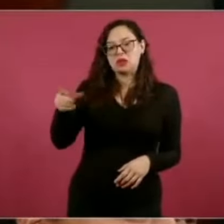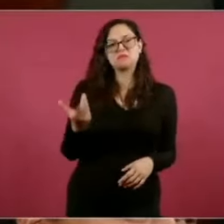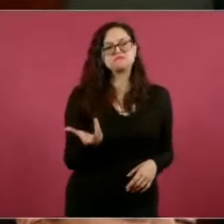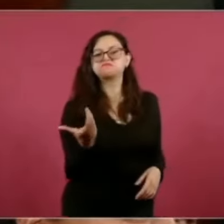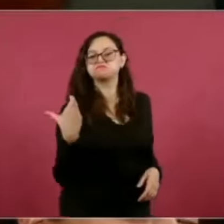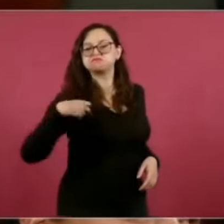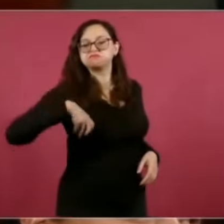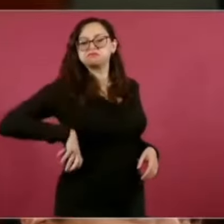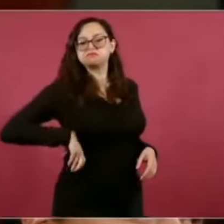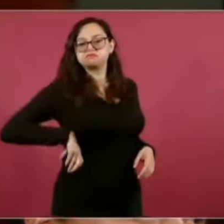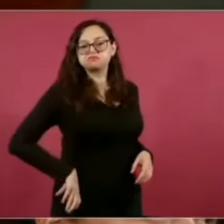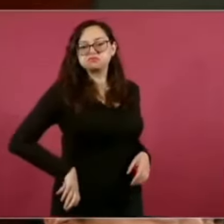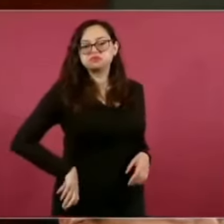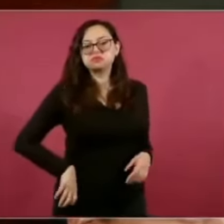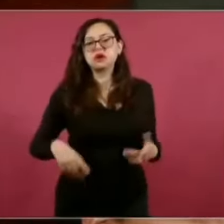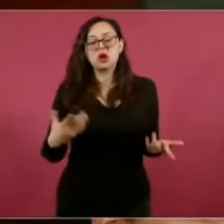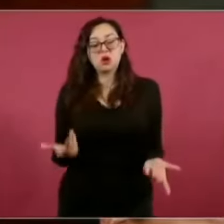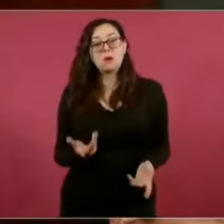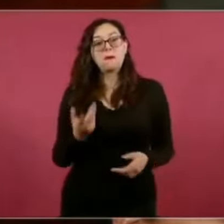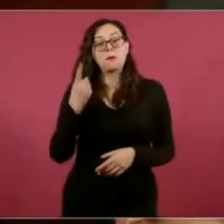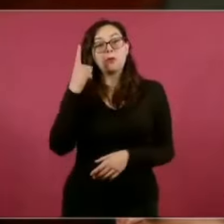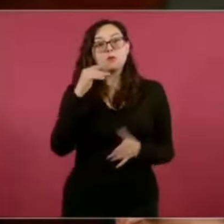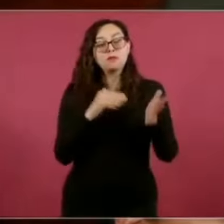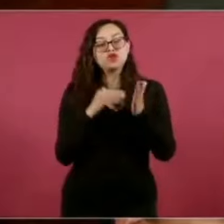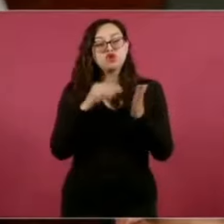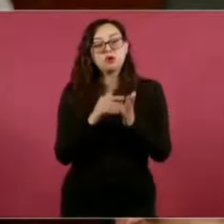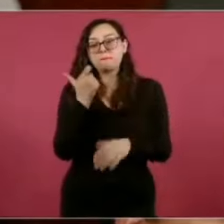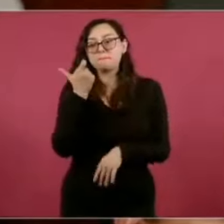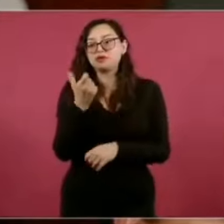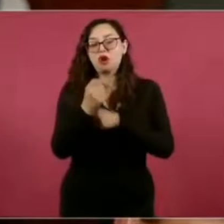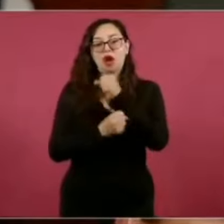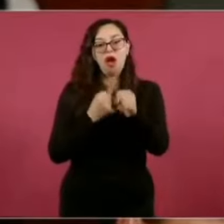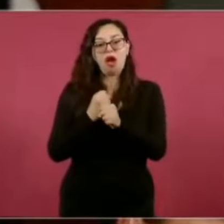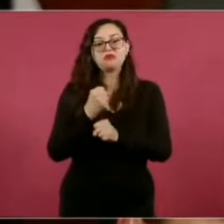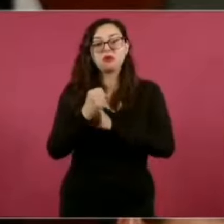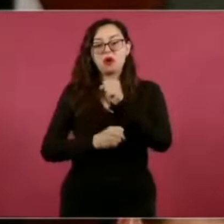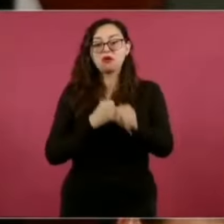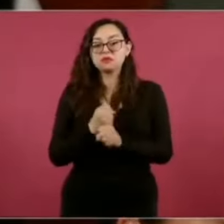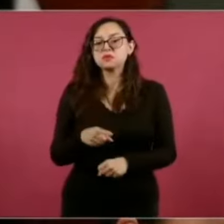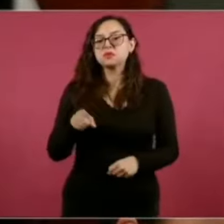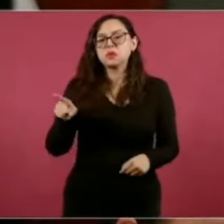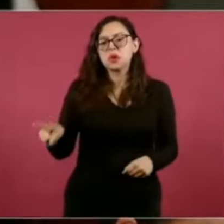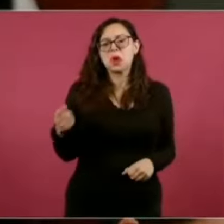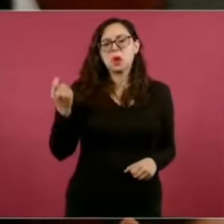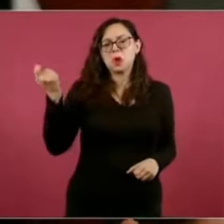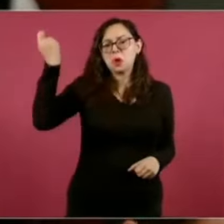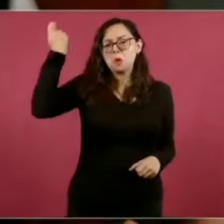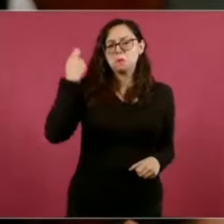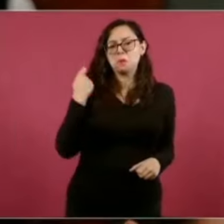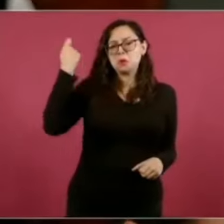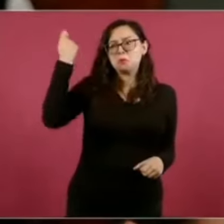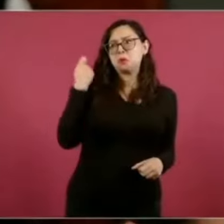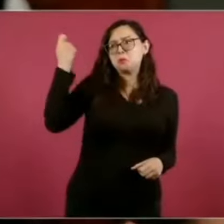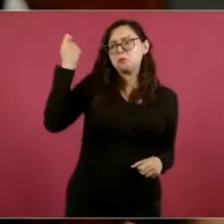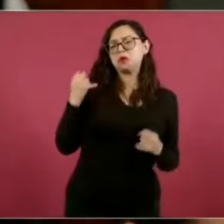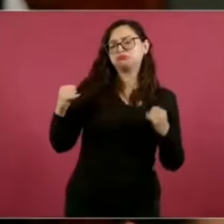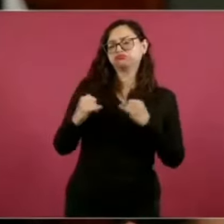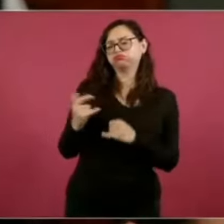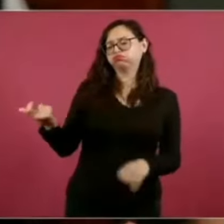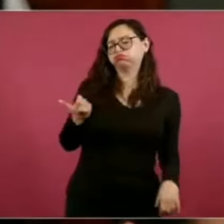dinero, más de 1 millón de pesos anuales, y desde esa comodidad de seguir viviendo desde el erario, pues mantiene